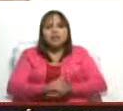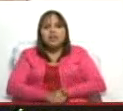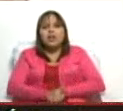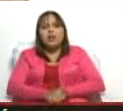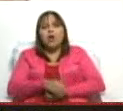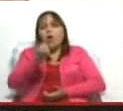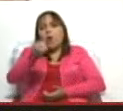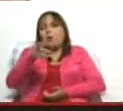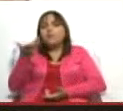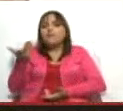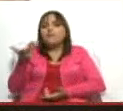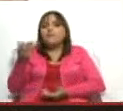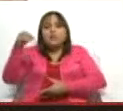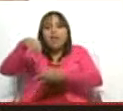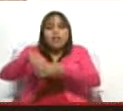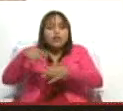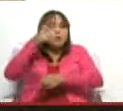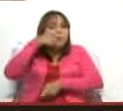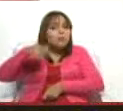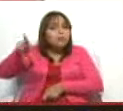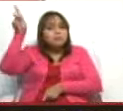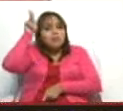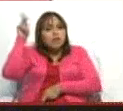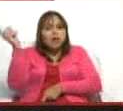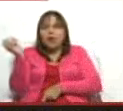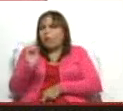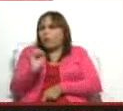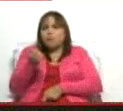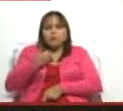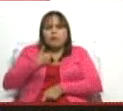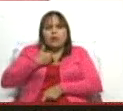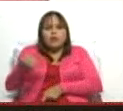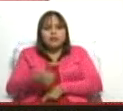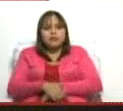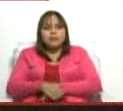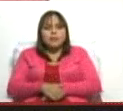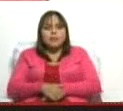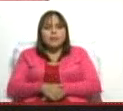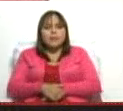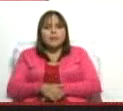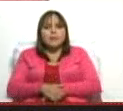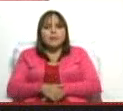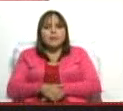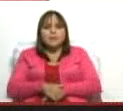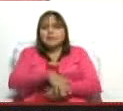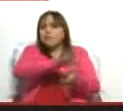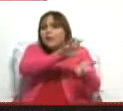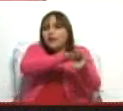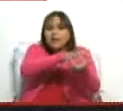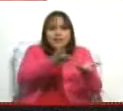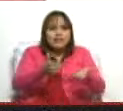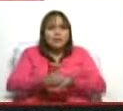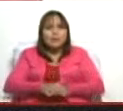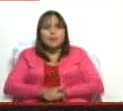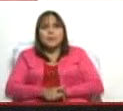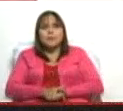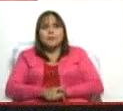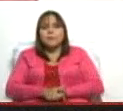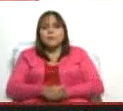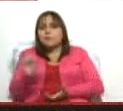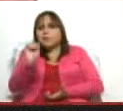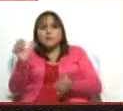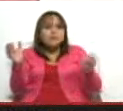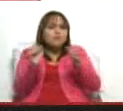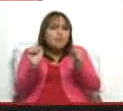Guajira, o en Aguasá, y qué sé yo, en el Tigre, Margarita, en Mérida, allá